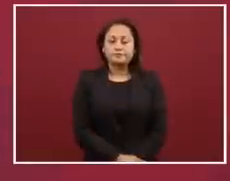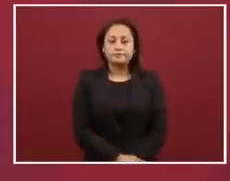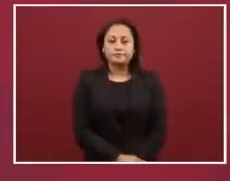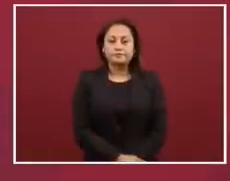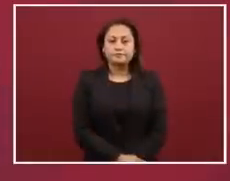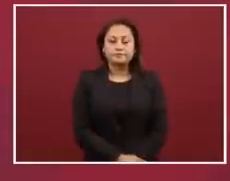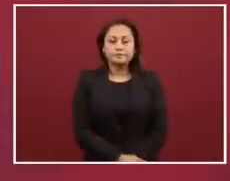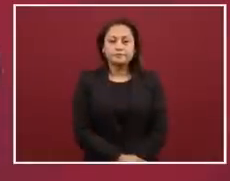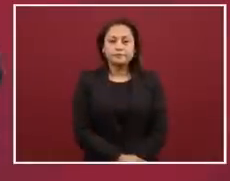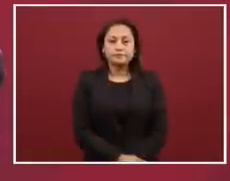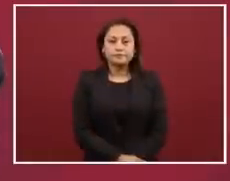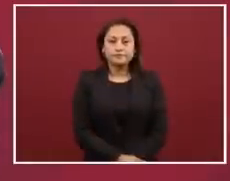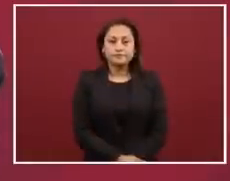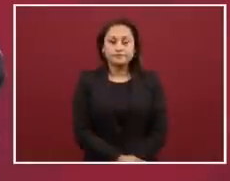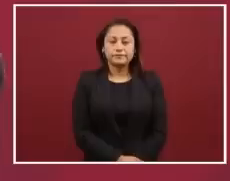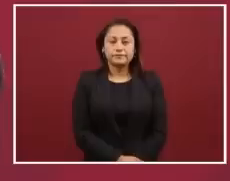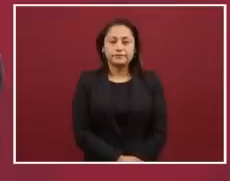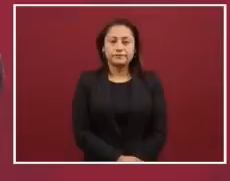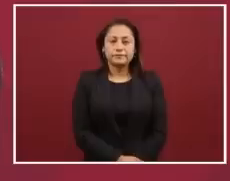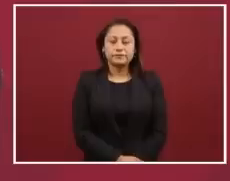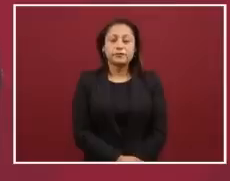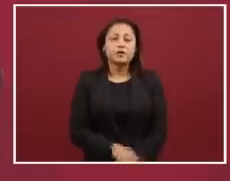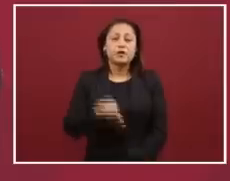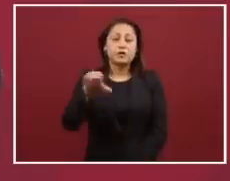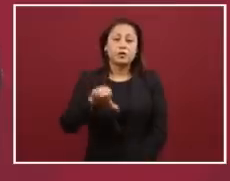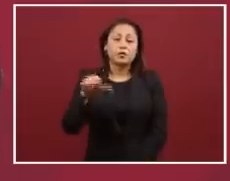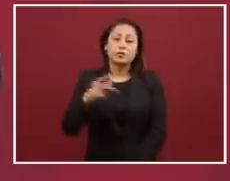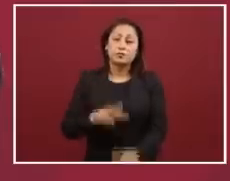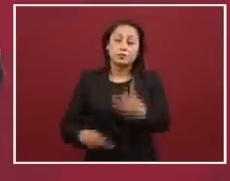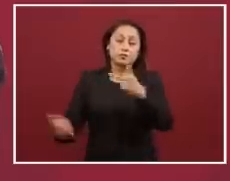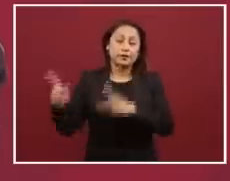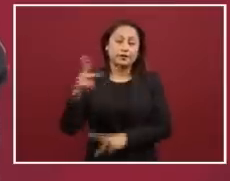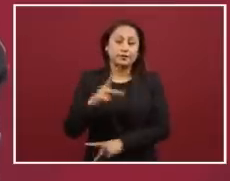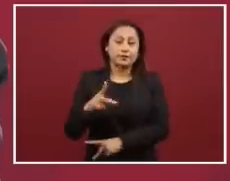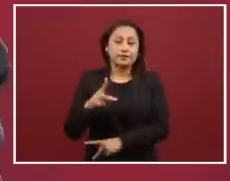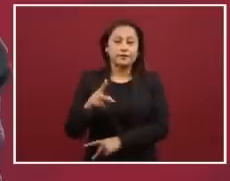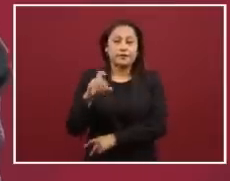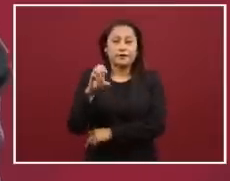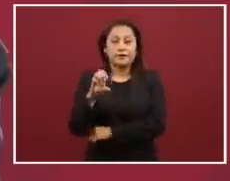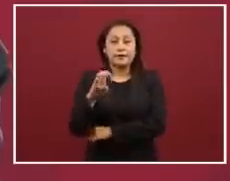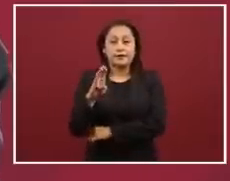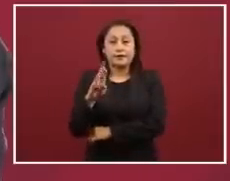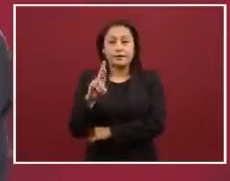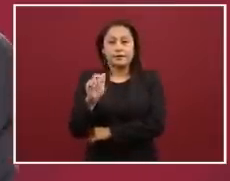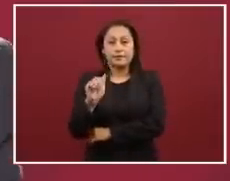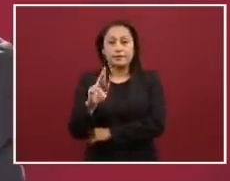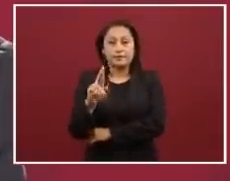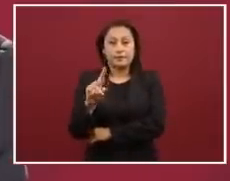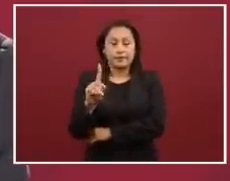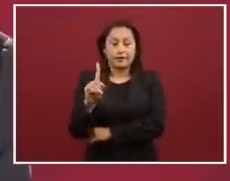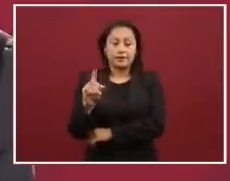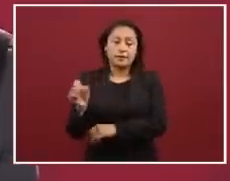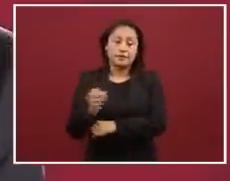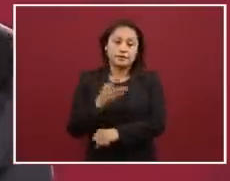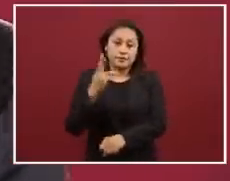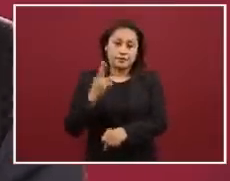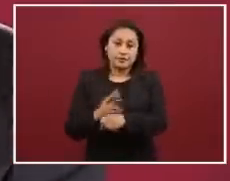Nos va a informar Marcelo Ebrard, que es secretario de Relaciones Exteriores y que